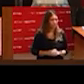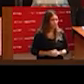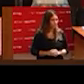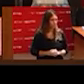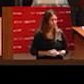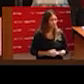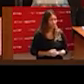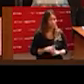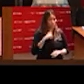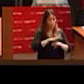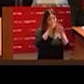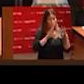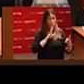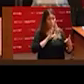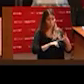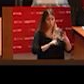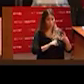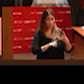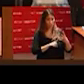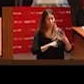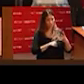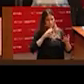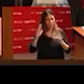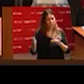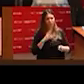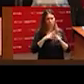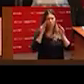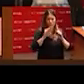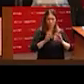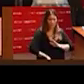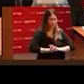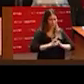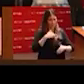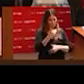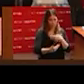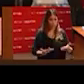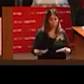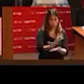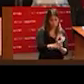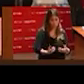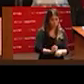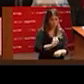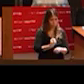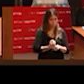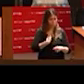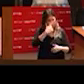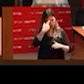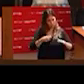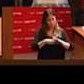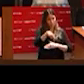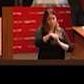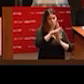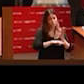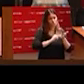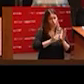Y por último eh se encuentra la fase de formación permanente todos los trabajadores incorporados a través del proyecto